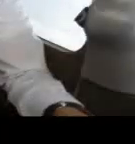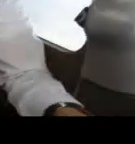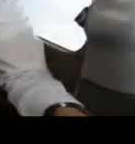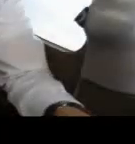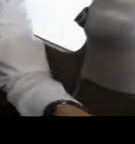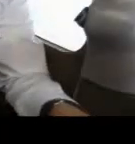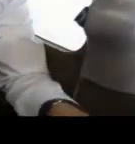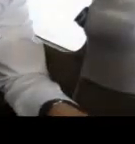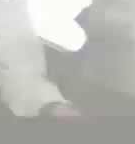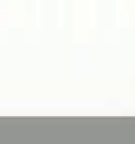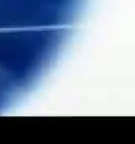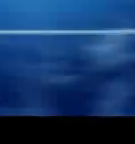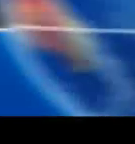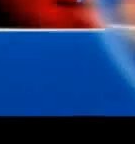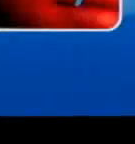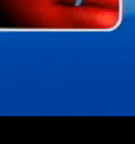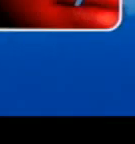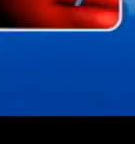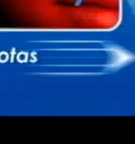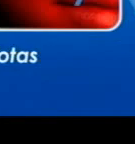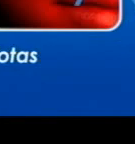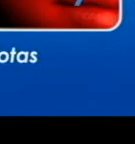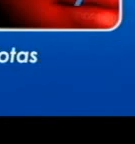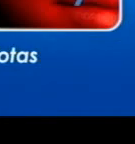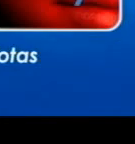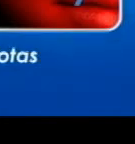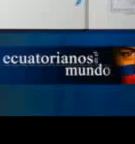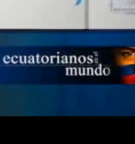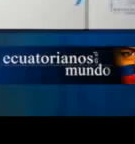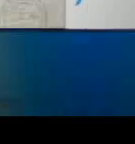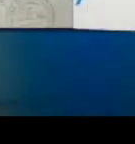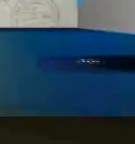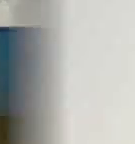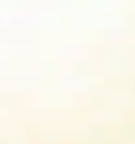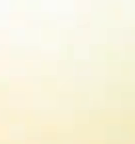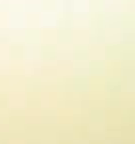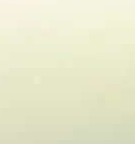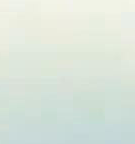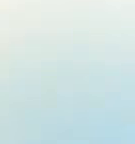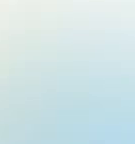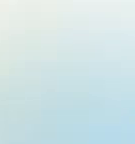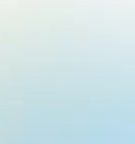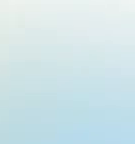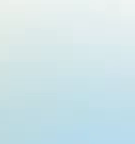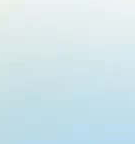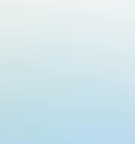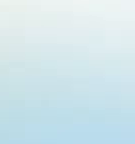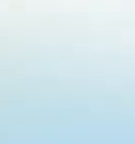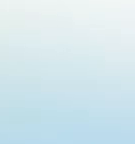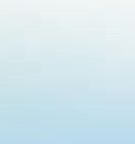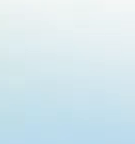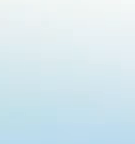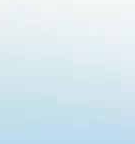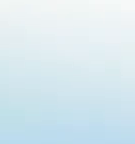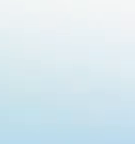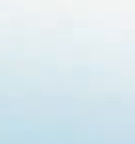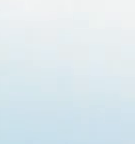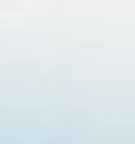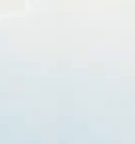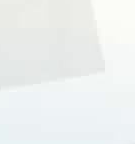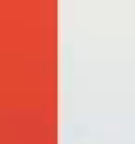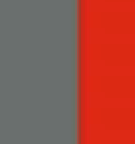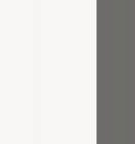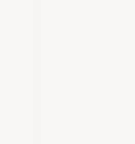Ecuatorianos en el Mundo. De lunes a viernes, 20 horas 15. Por Ecuador TV.